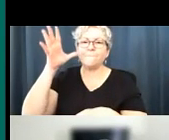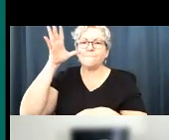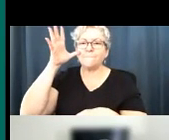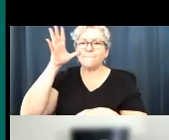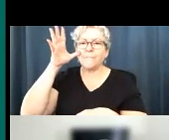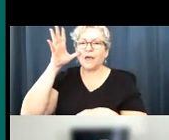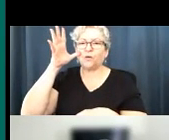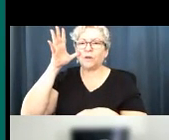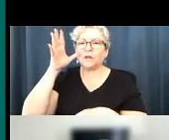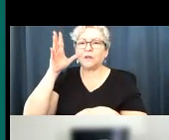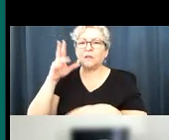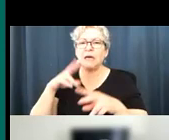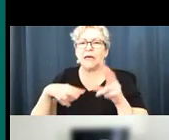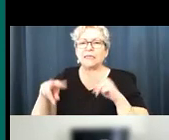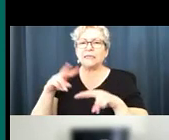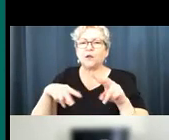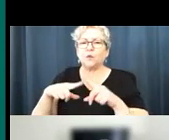la mejor manera de mi sensor de